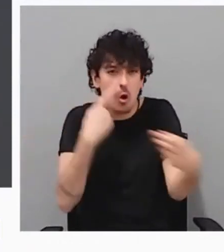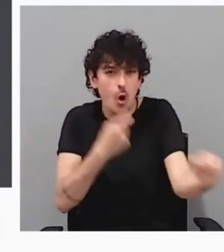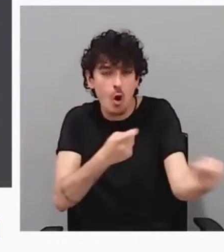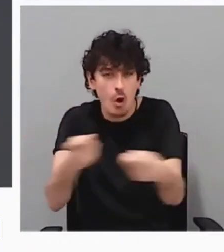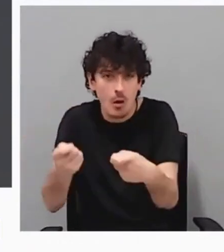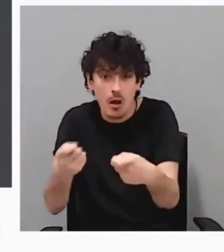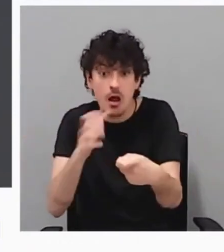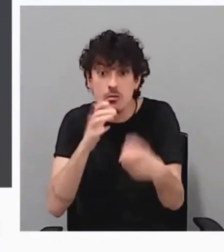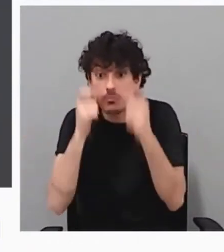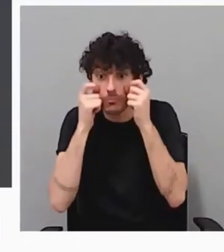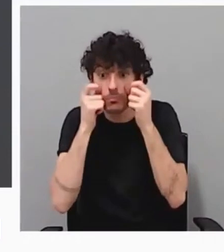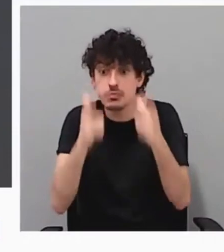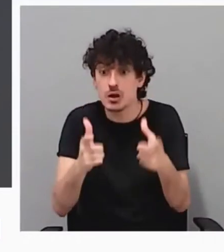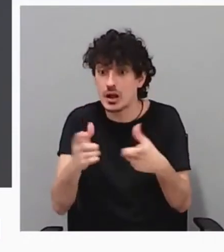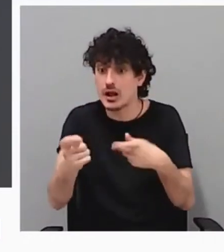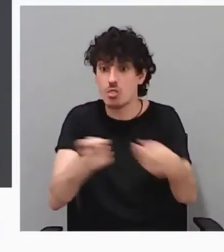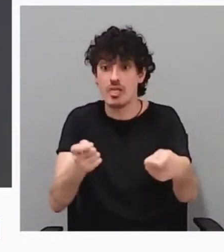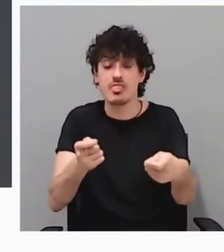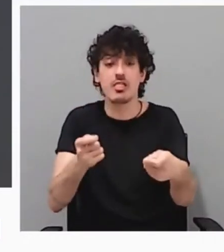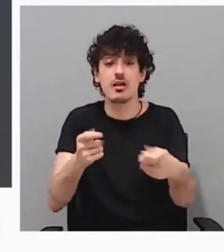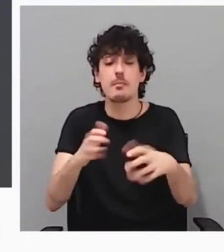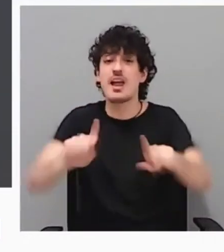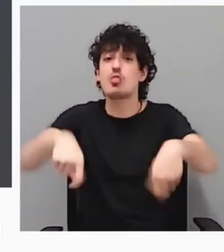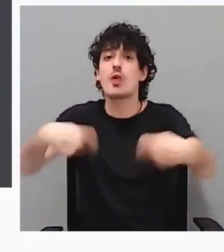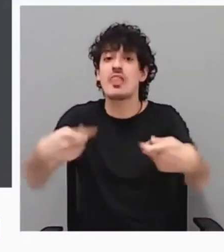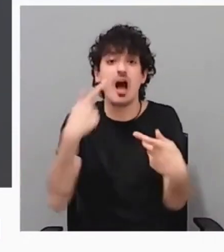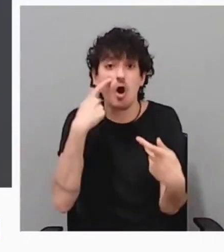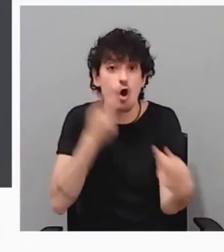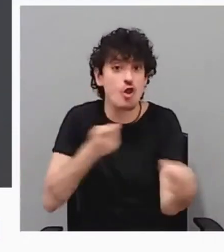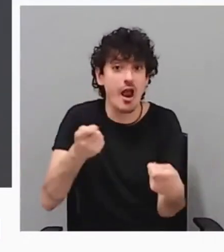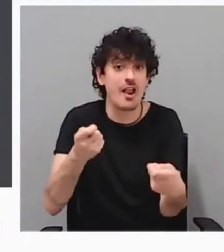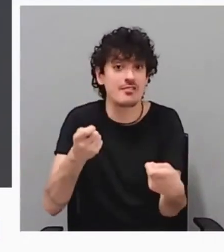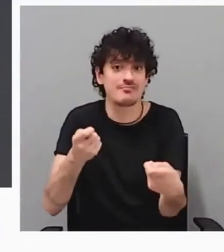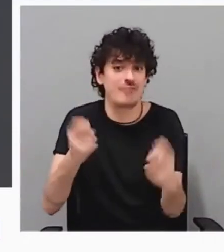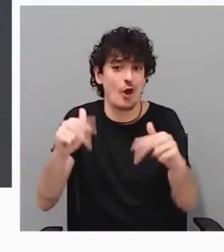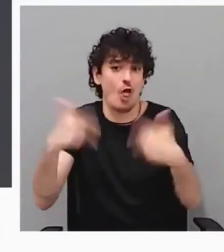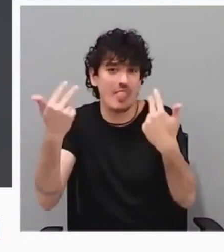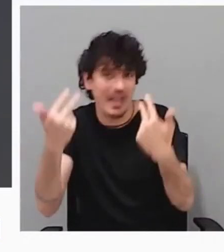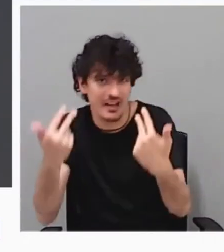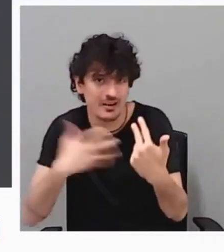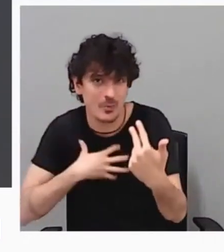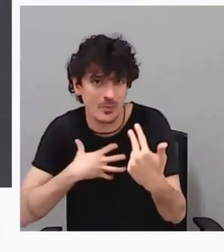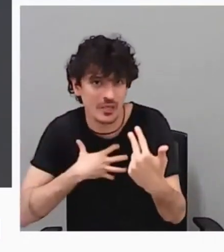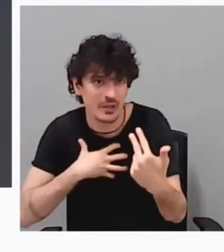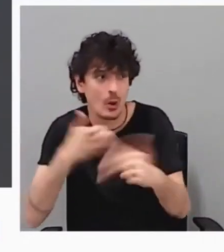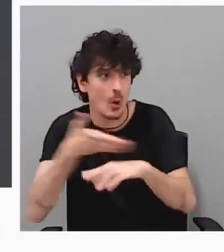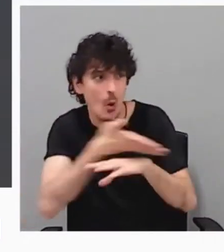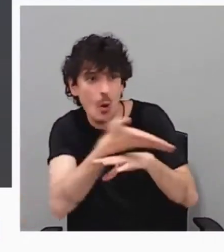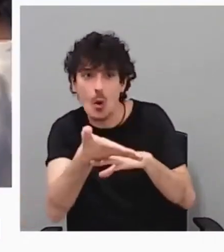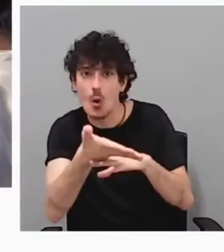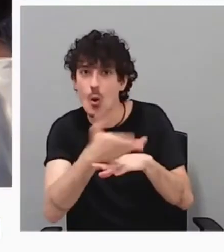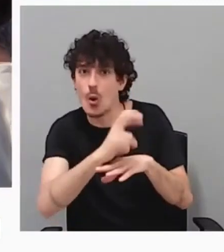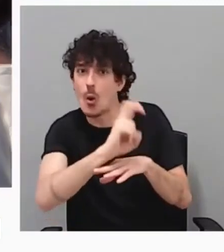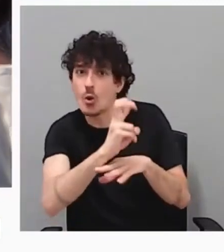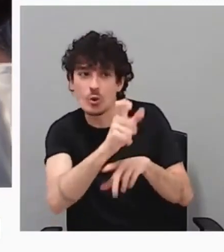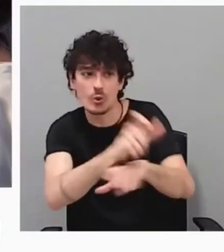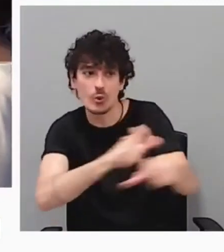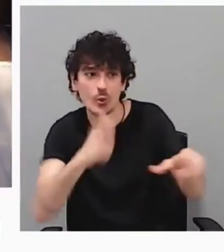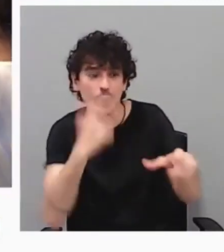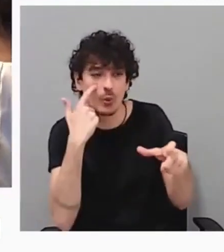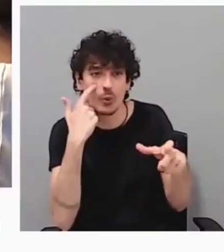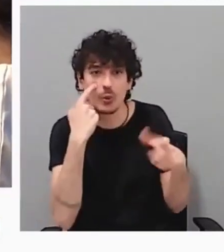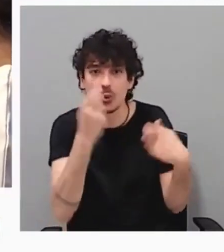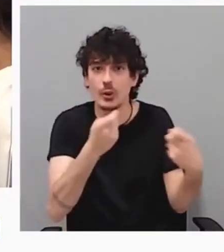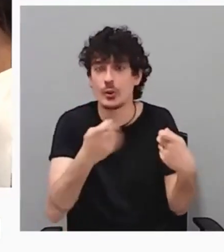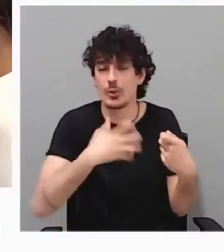naturaleza no se deja controlar y los otros tampoco se dejan controlar. Y estamos en el momento que tenemos que recuperar el balance.